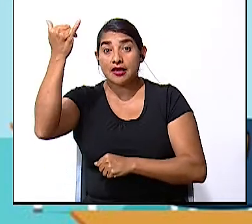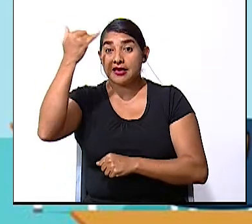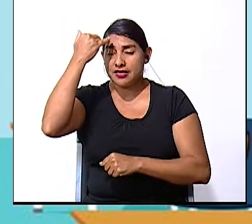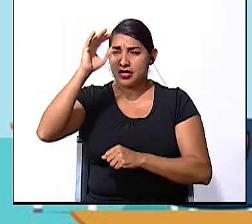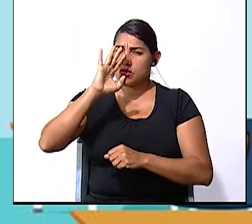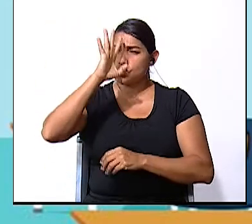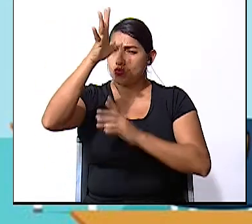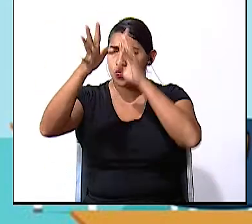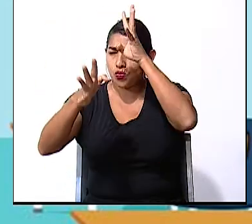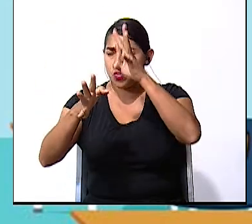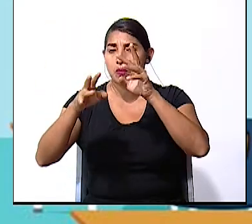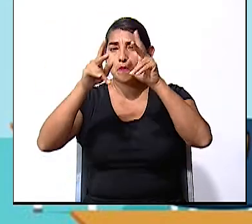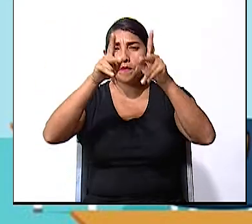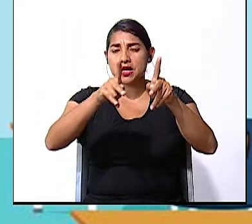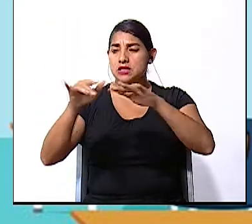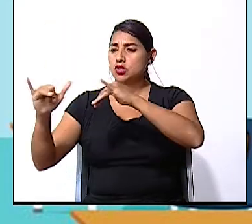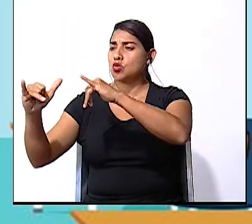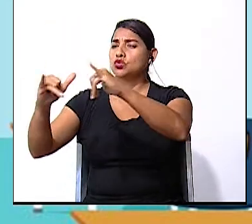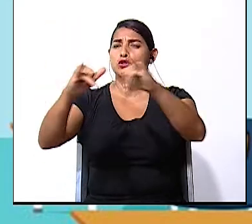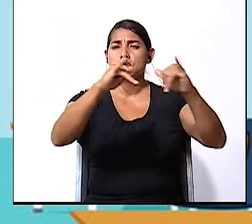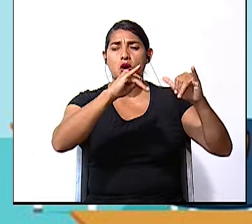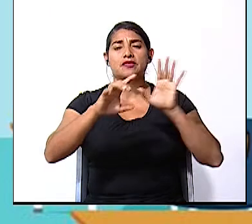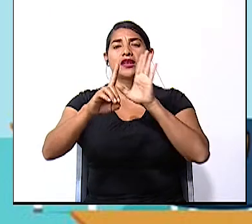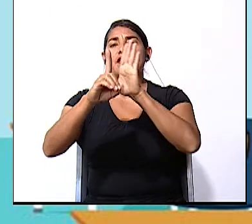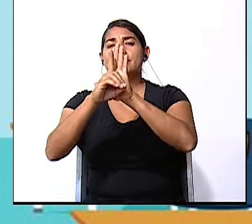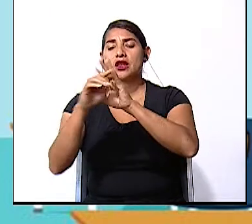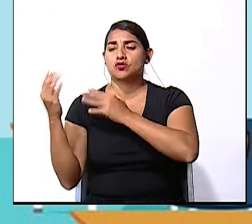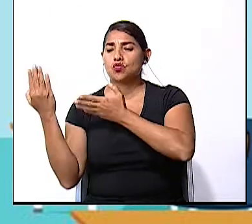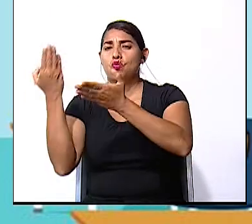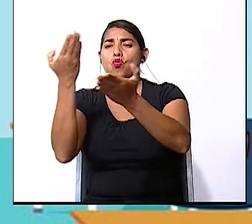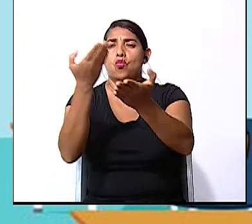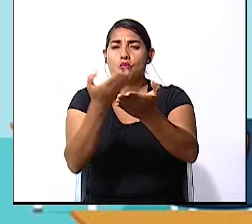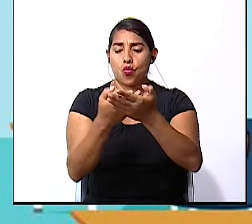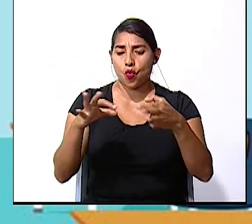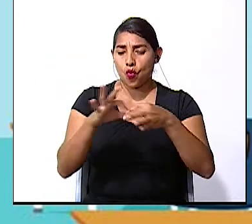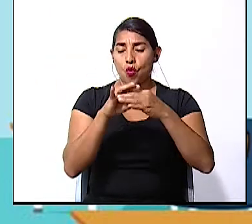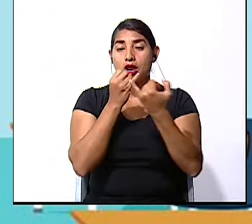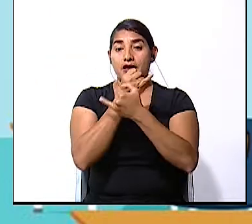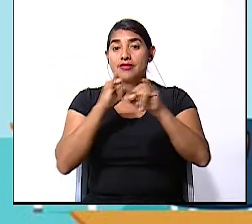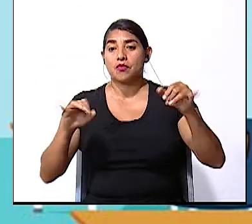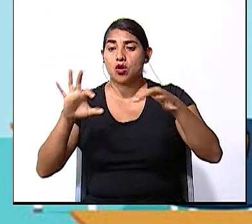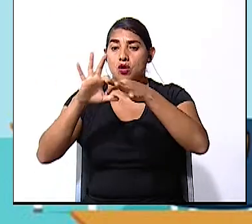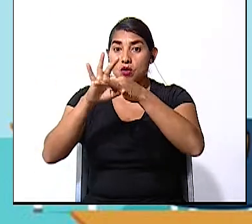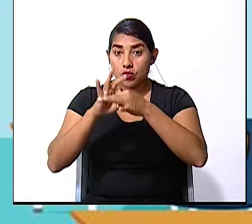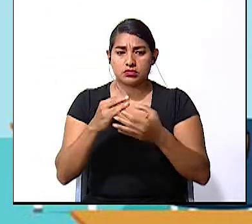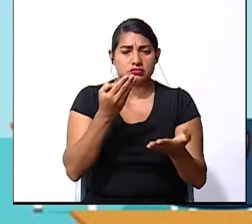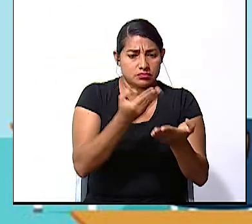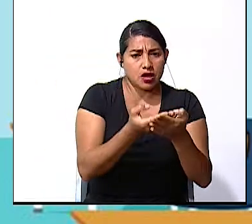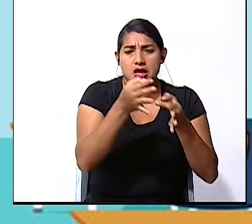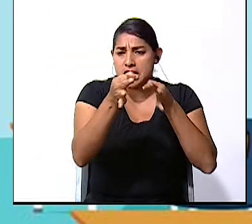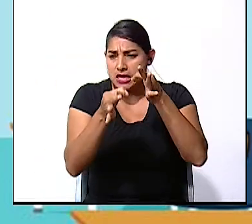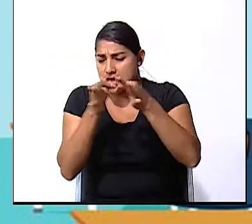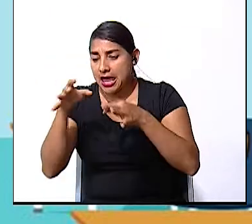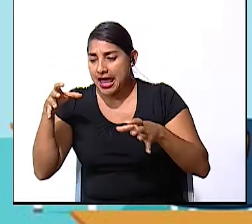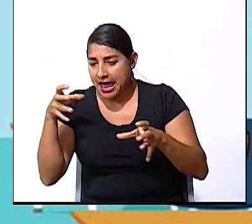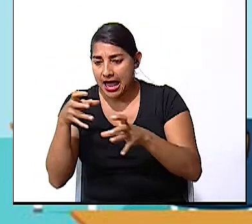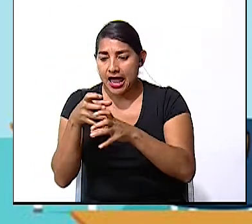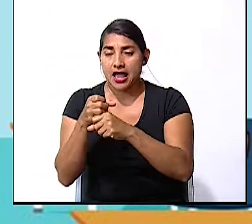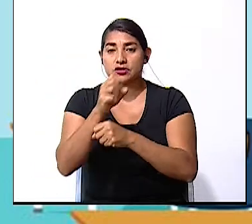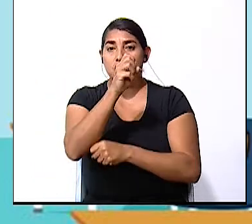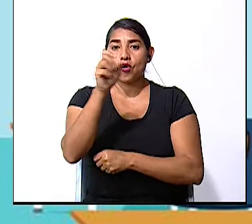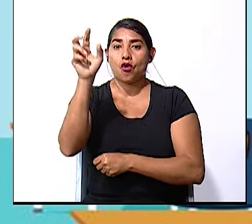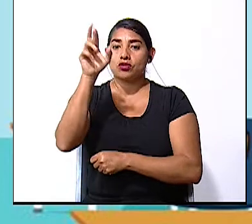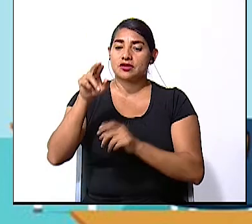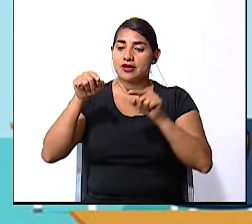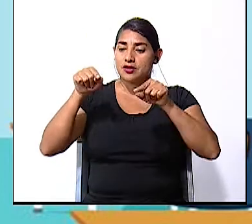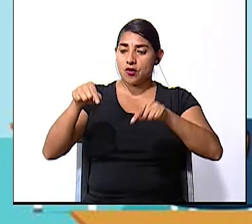Ilustración. Traer esas ideas a la causa de la independencia hicieron que hoy Costa Rica sea el